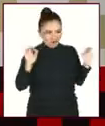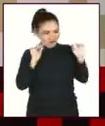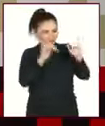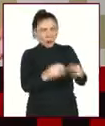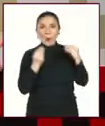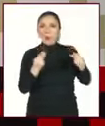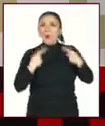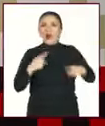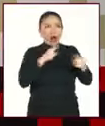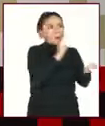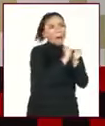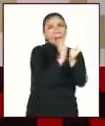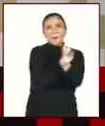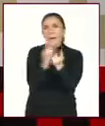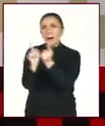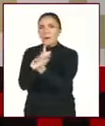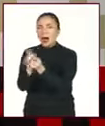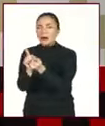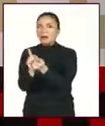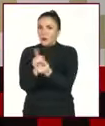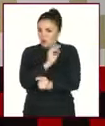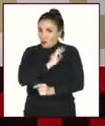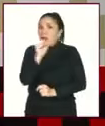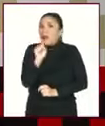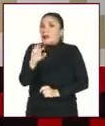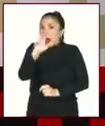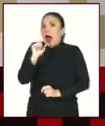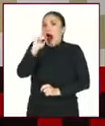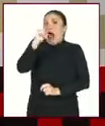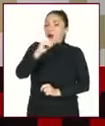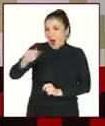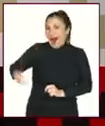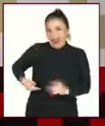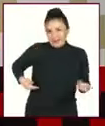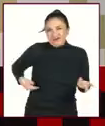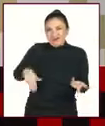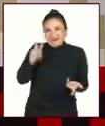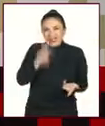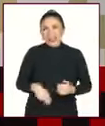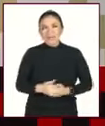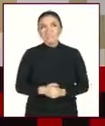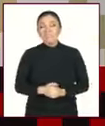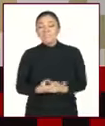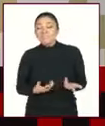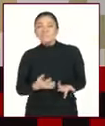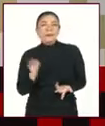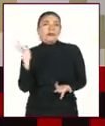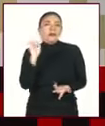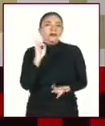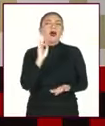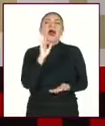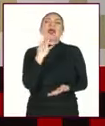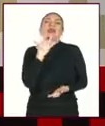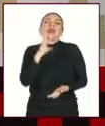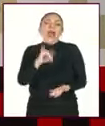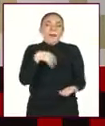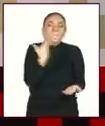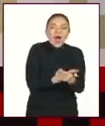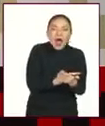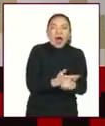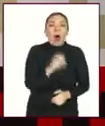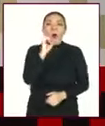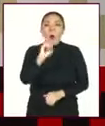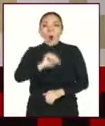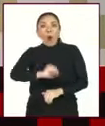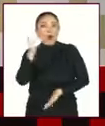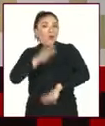muchas personas, no está exento de accidentes, ¿no creen? Bueno, estos pueden ir desde una caída hasta